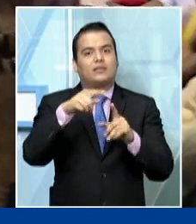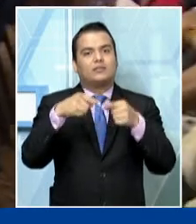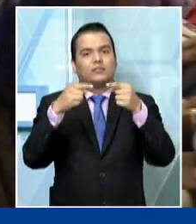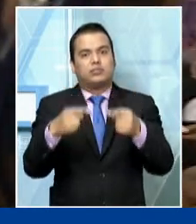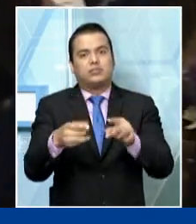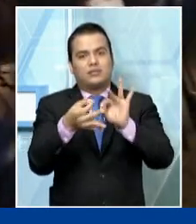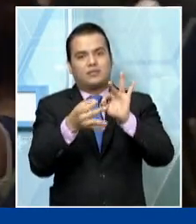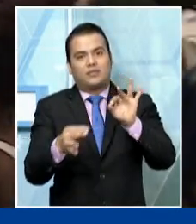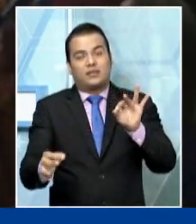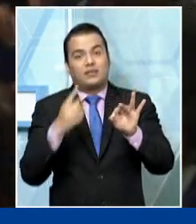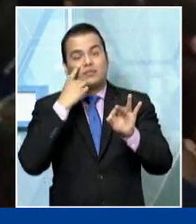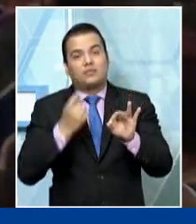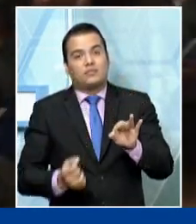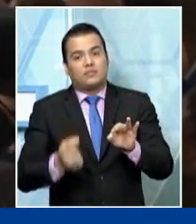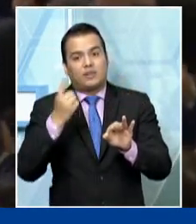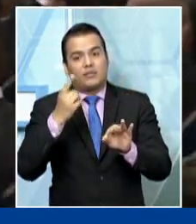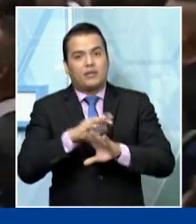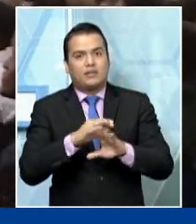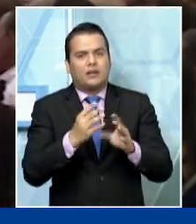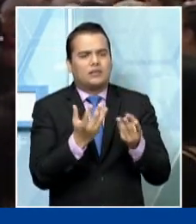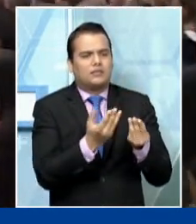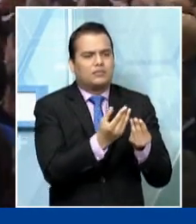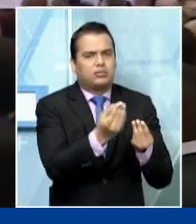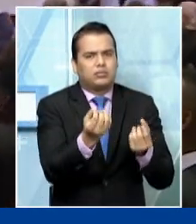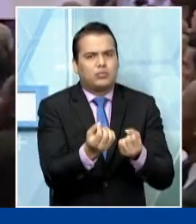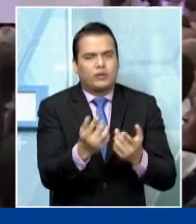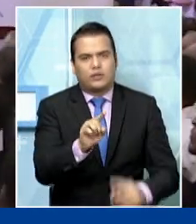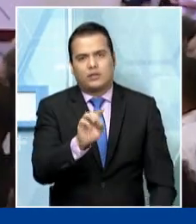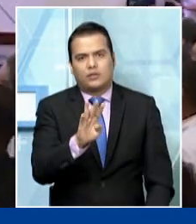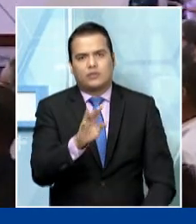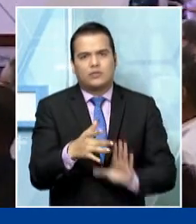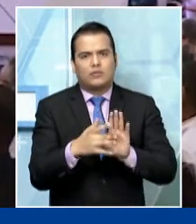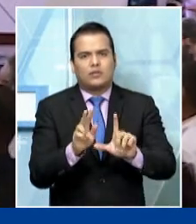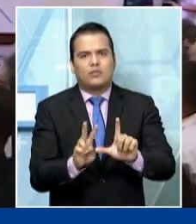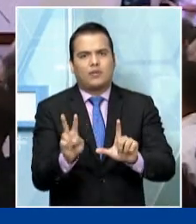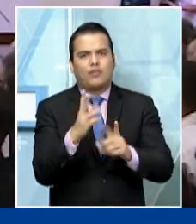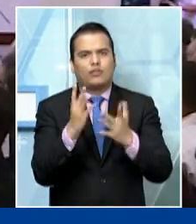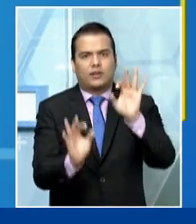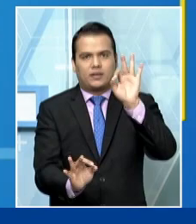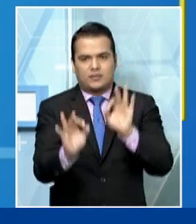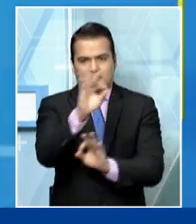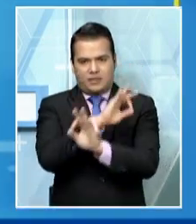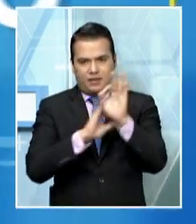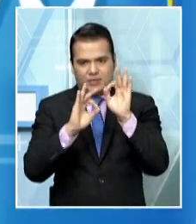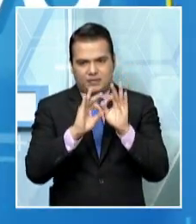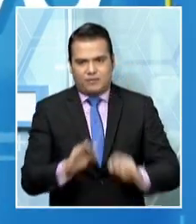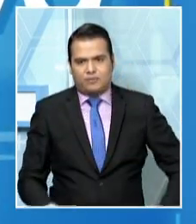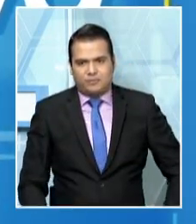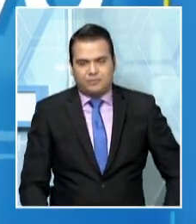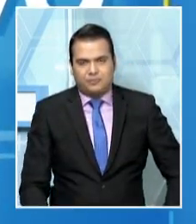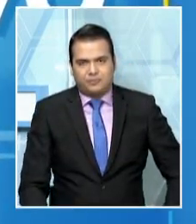14 categorías tendrá la ceremonia del Terraco de Oro, que será transmitida por el canal regional Telepacífico.